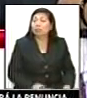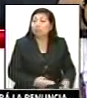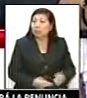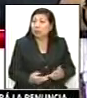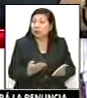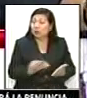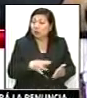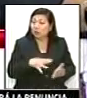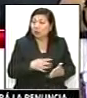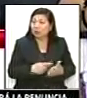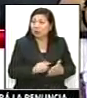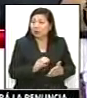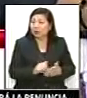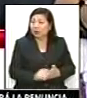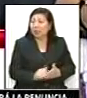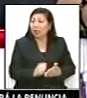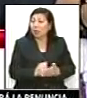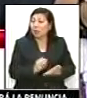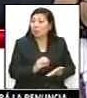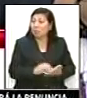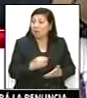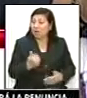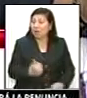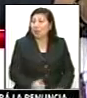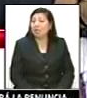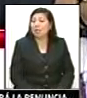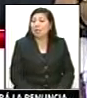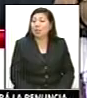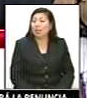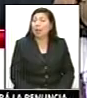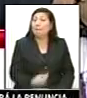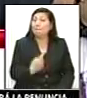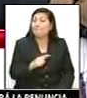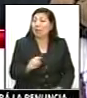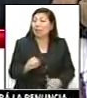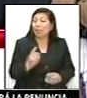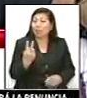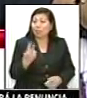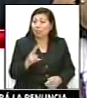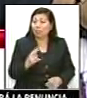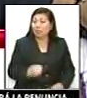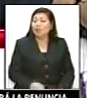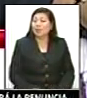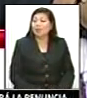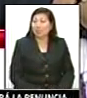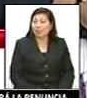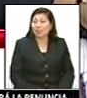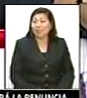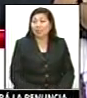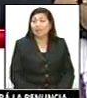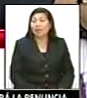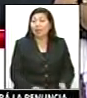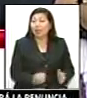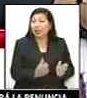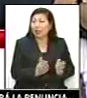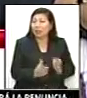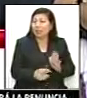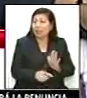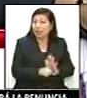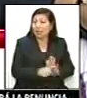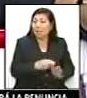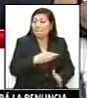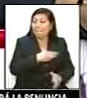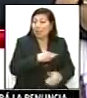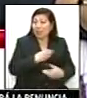academia para una ayuda más rápida, para hacer ambos procesos. Hay que hacer una ley orgánica del